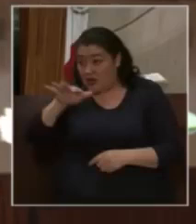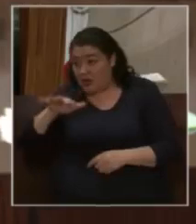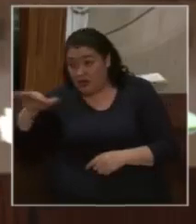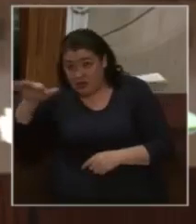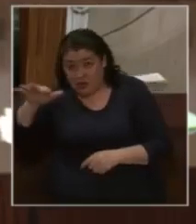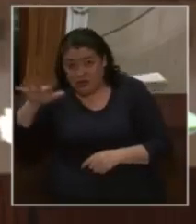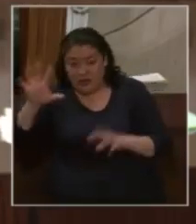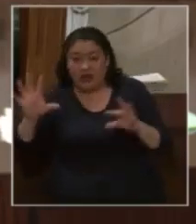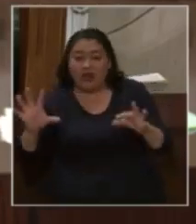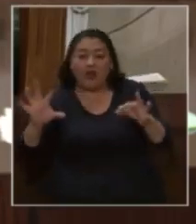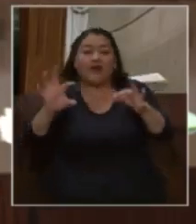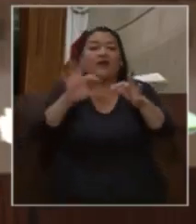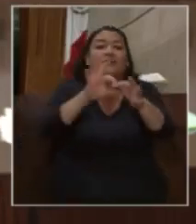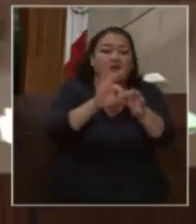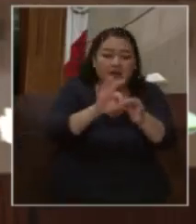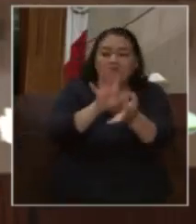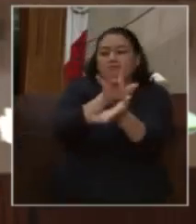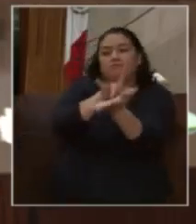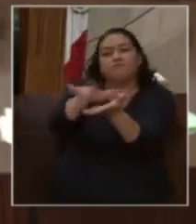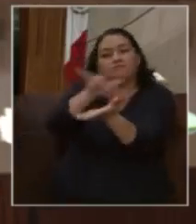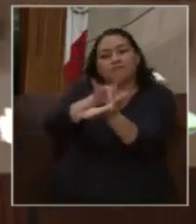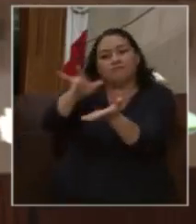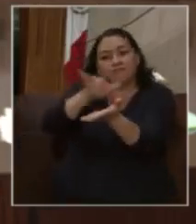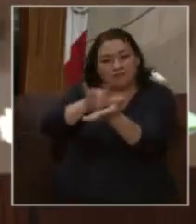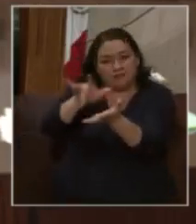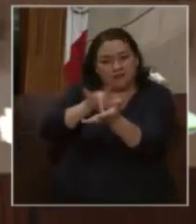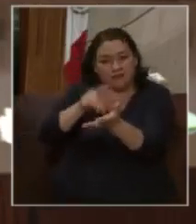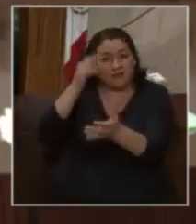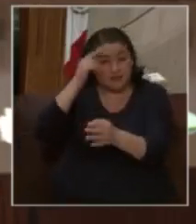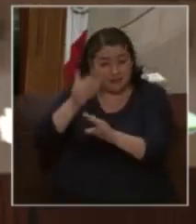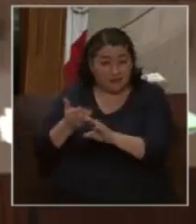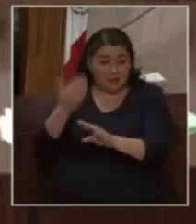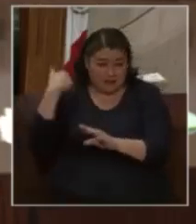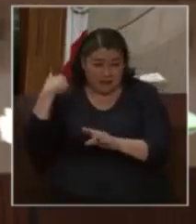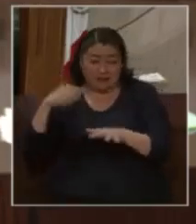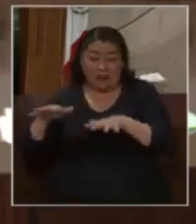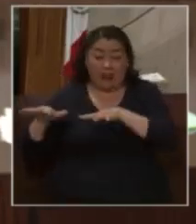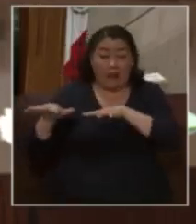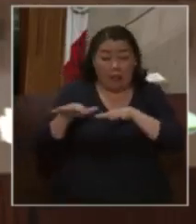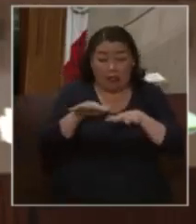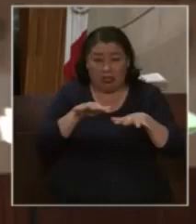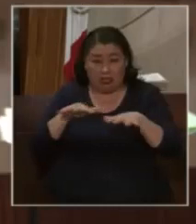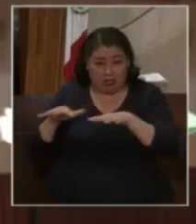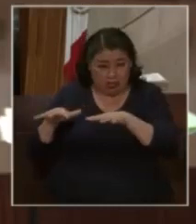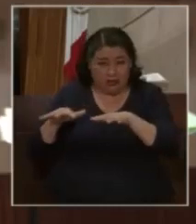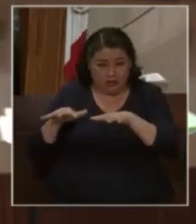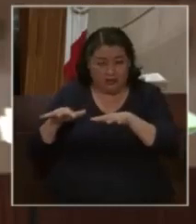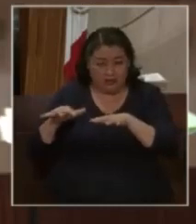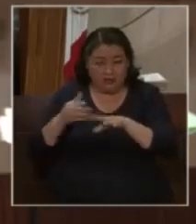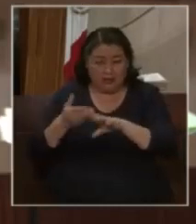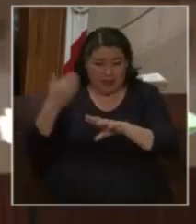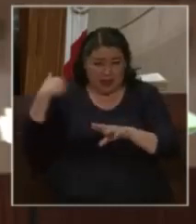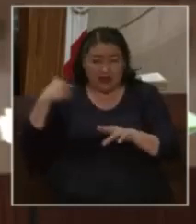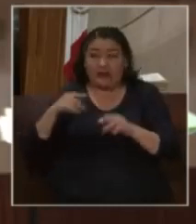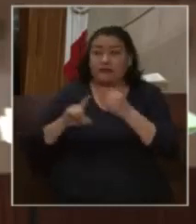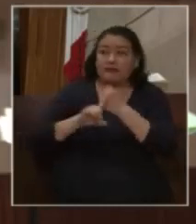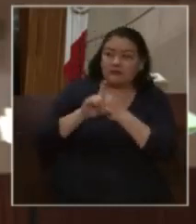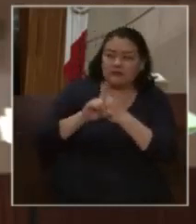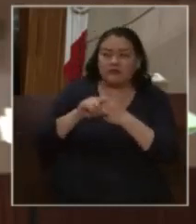o identificadas con ese partido, que fueron pues víctimas del terremoto del año